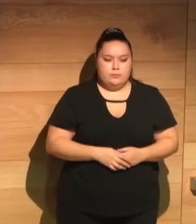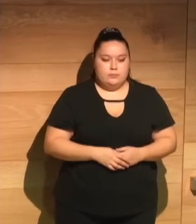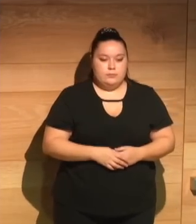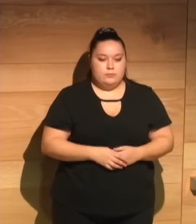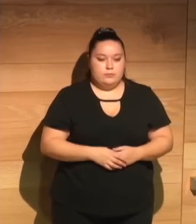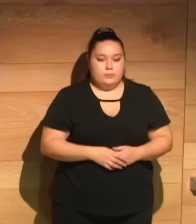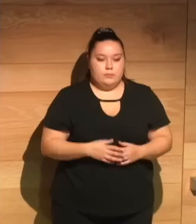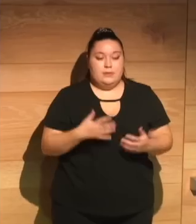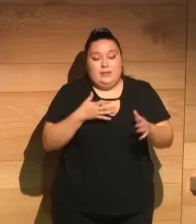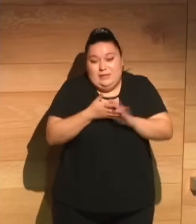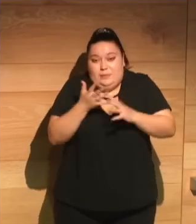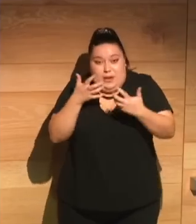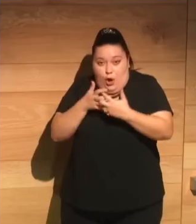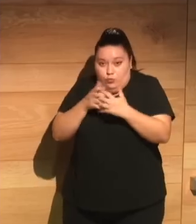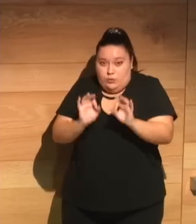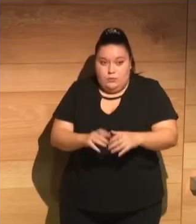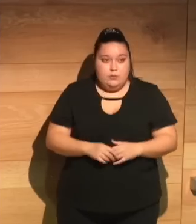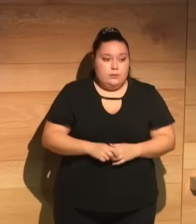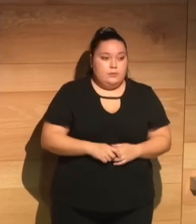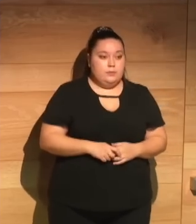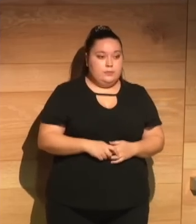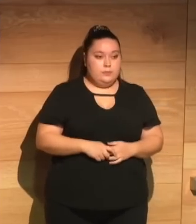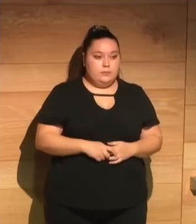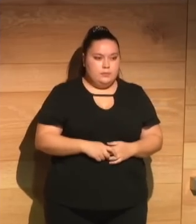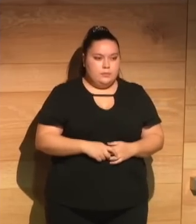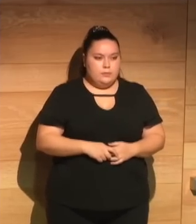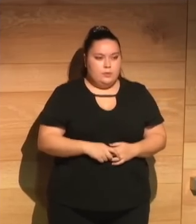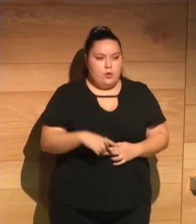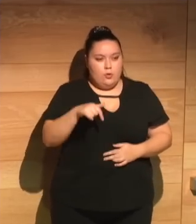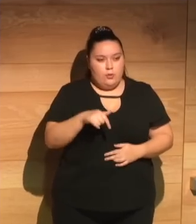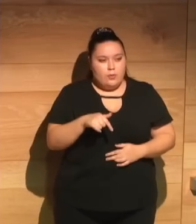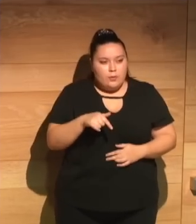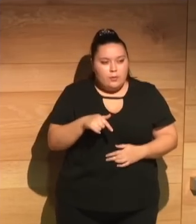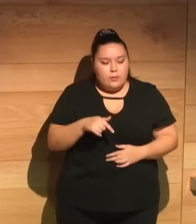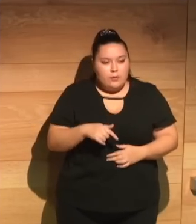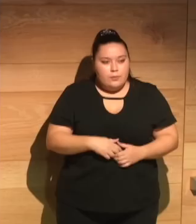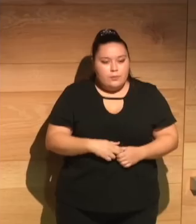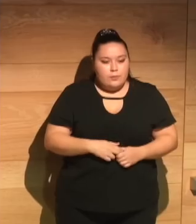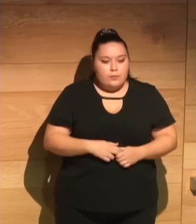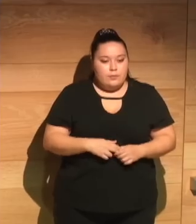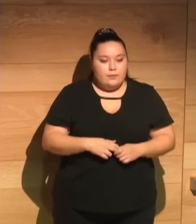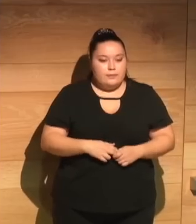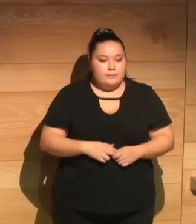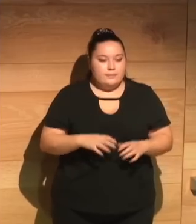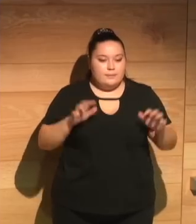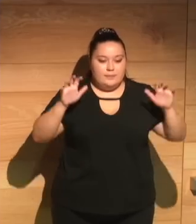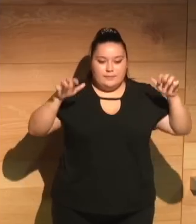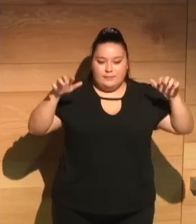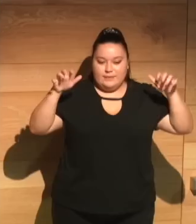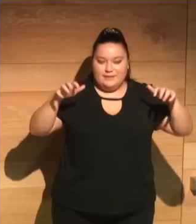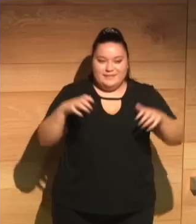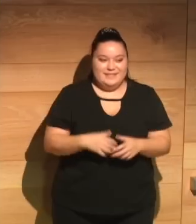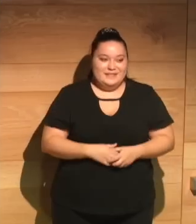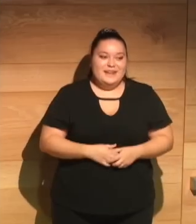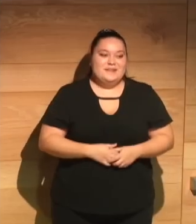haremos tepeducha también un día de estos. Pero hoy no vamos a explicar la ducha. Ahí va a hablar mucho Juan se ducha sin parar. Porque sale económico. Sino qué nos lleva al